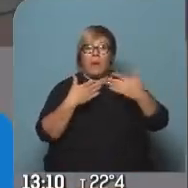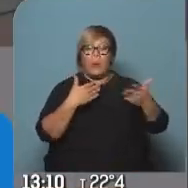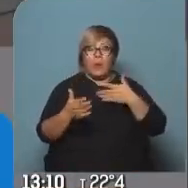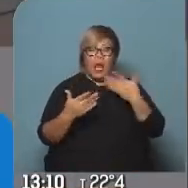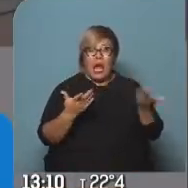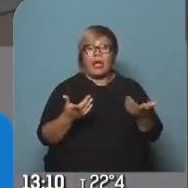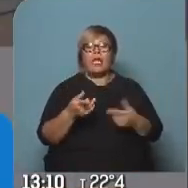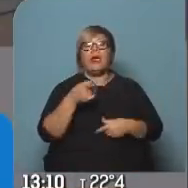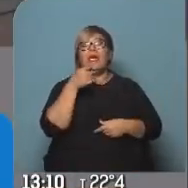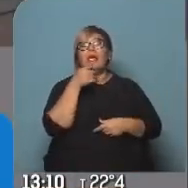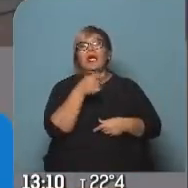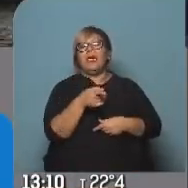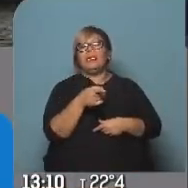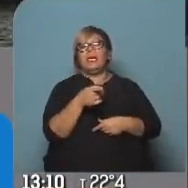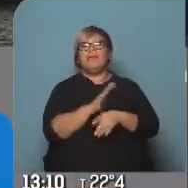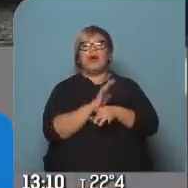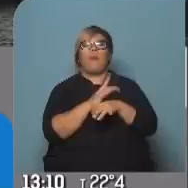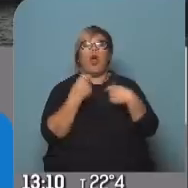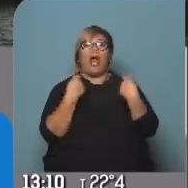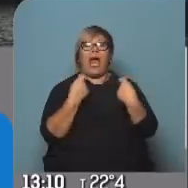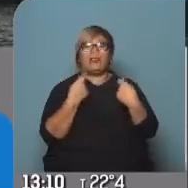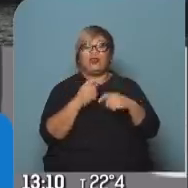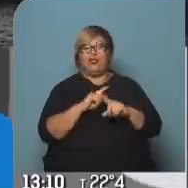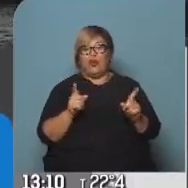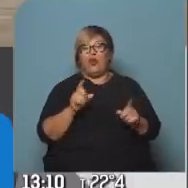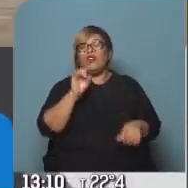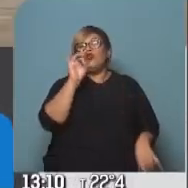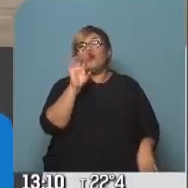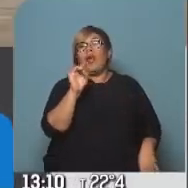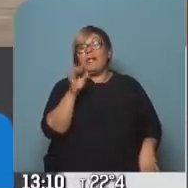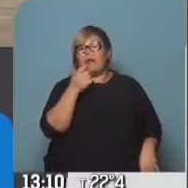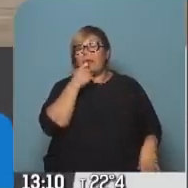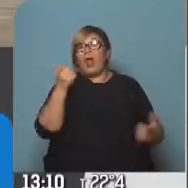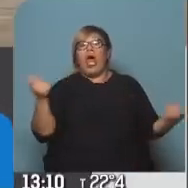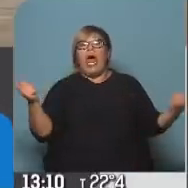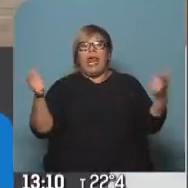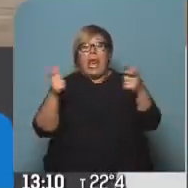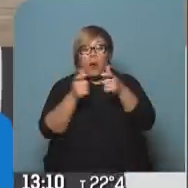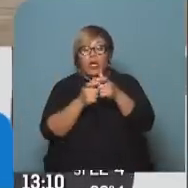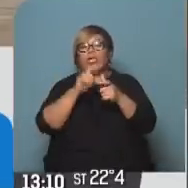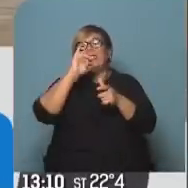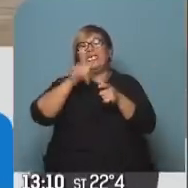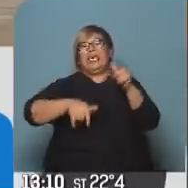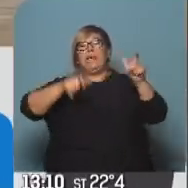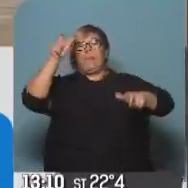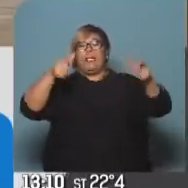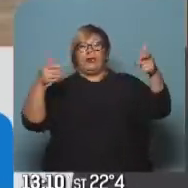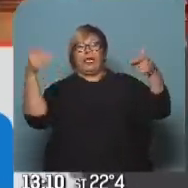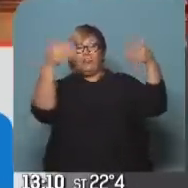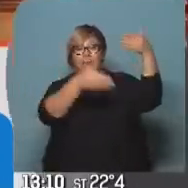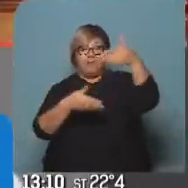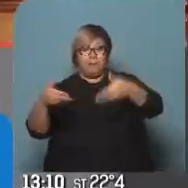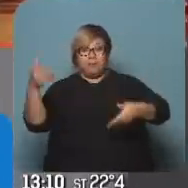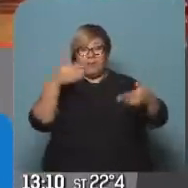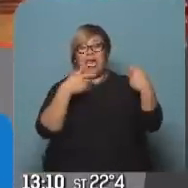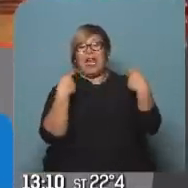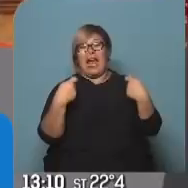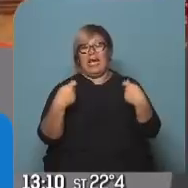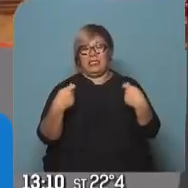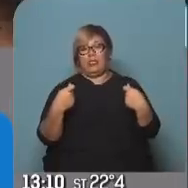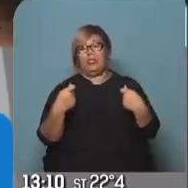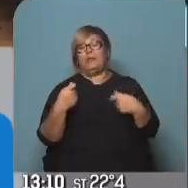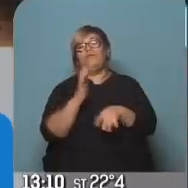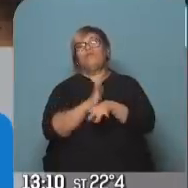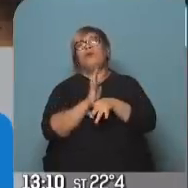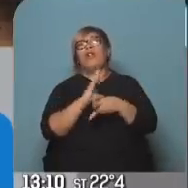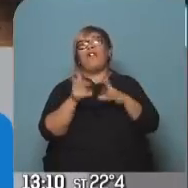los estados más allá de los viajes cuando se reúnan. Esa es una de las, digamos, de la propaganda de nacimiento